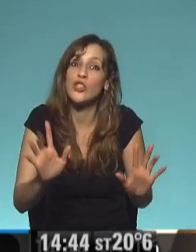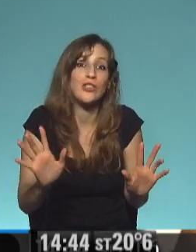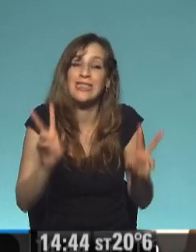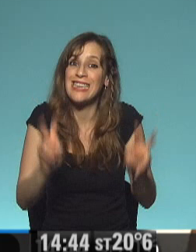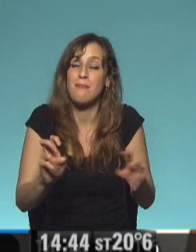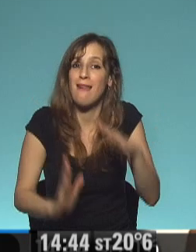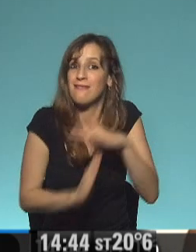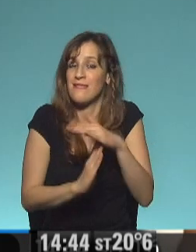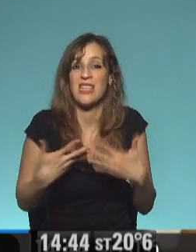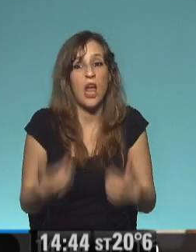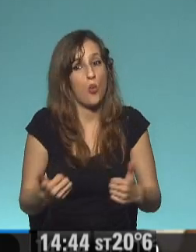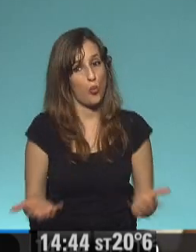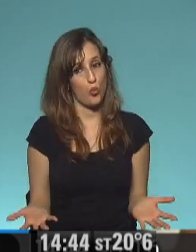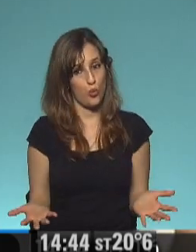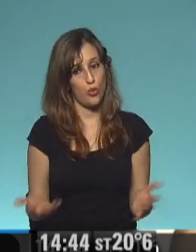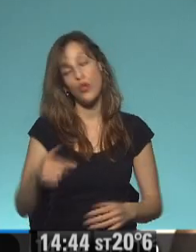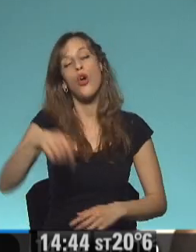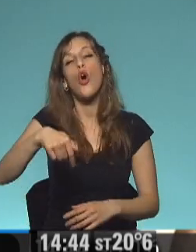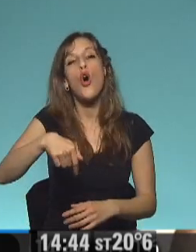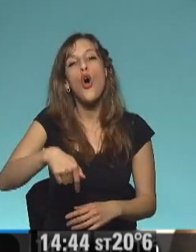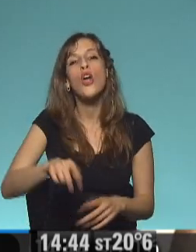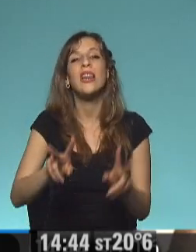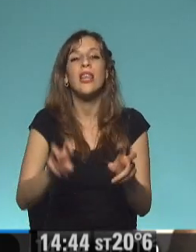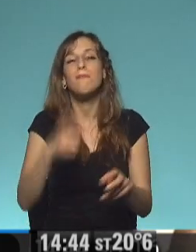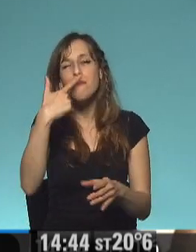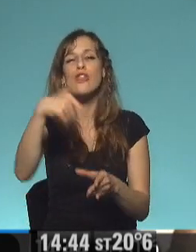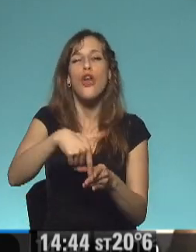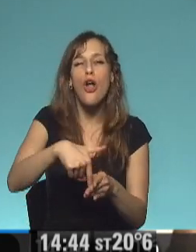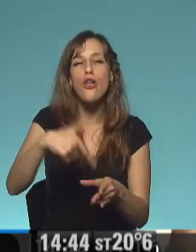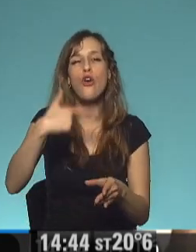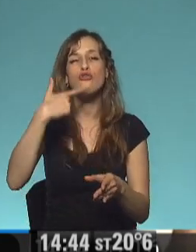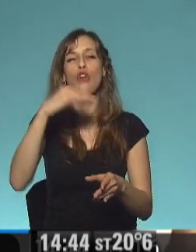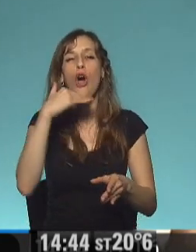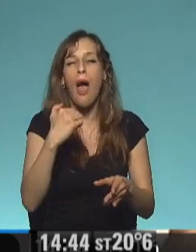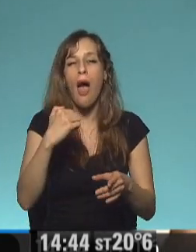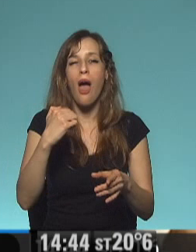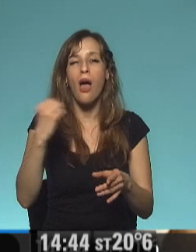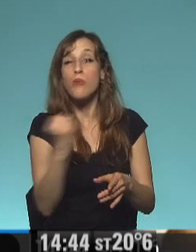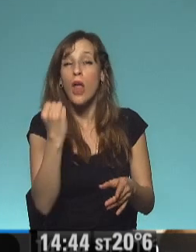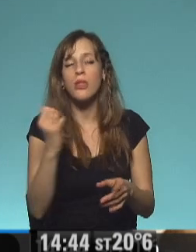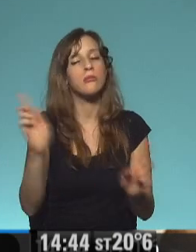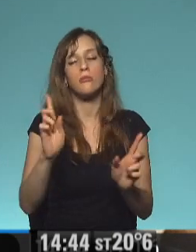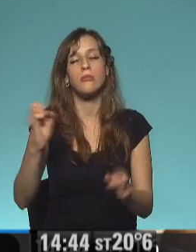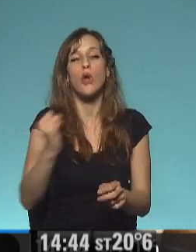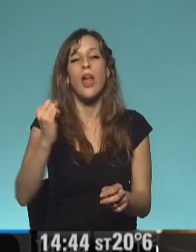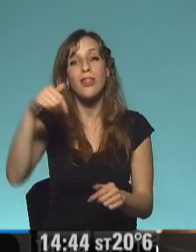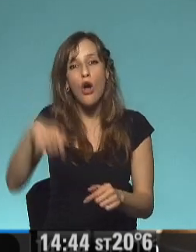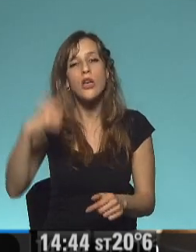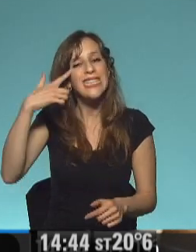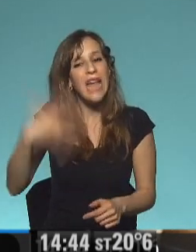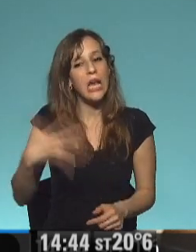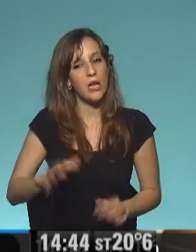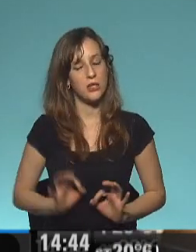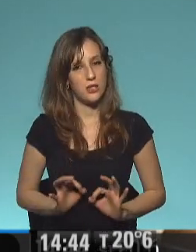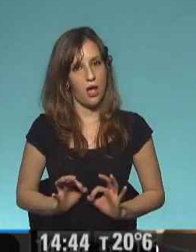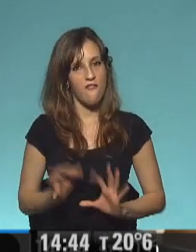día no está ni en el petróleo, ni en la soja, está en la inteligencia. Por lo tanto, todo lo que hagamos para